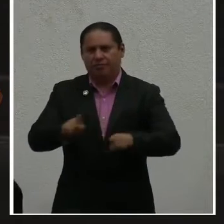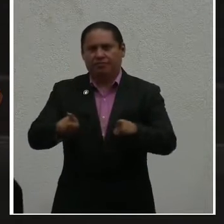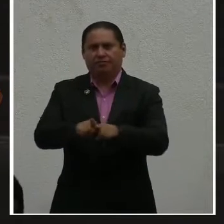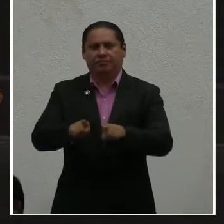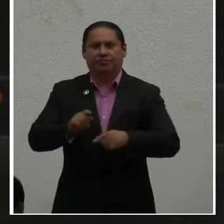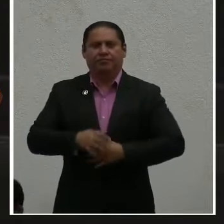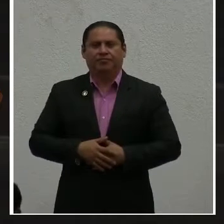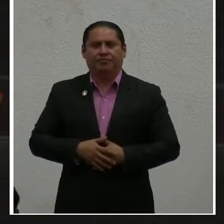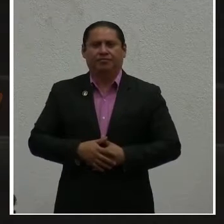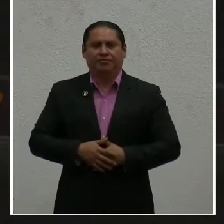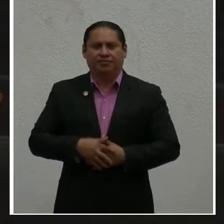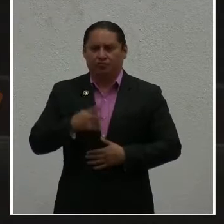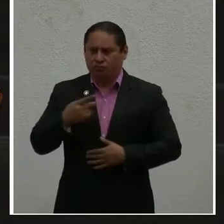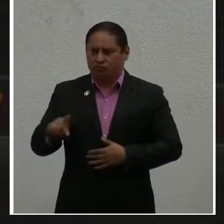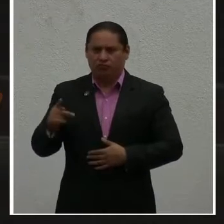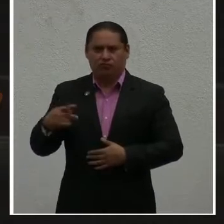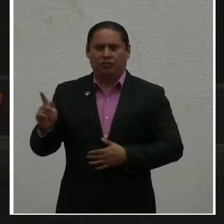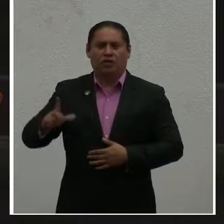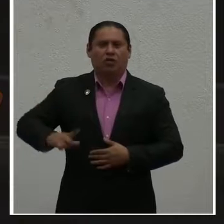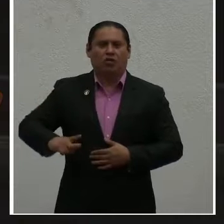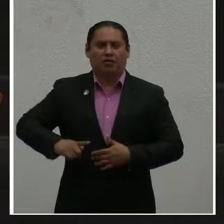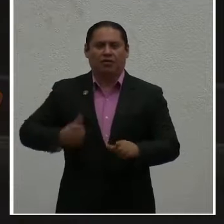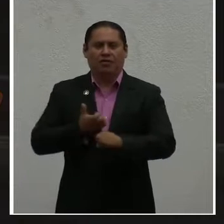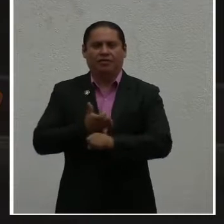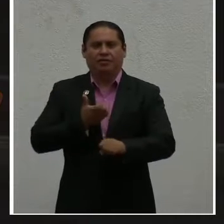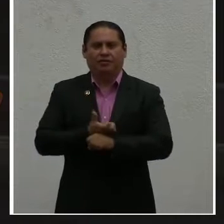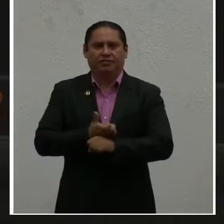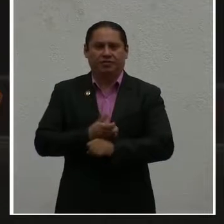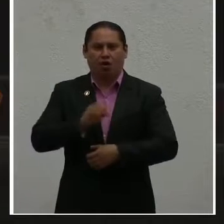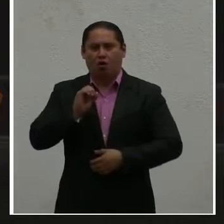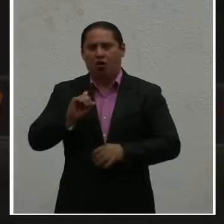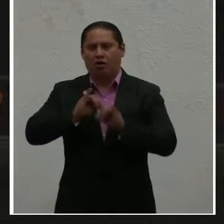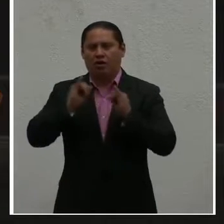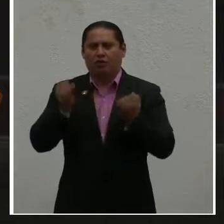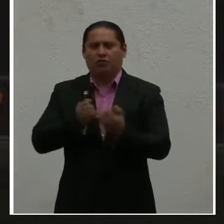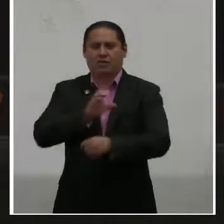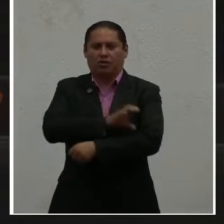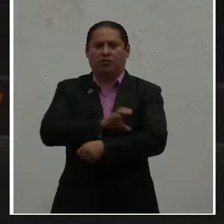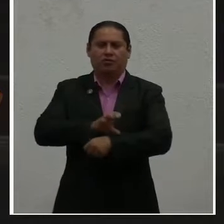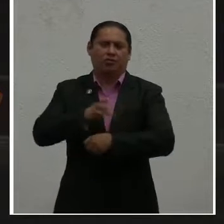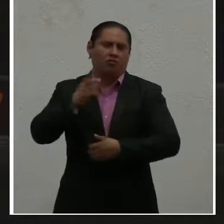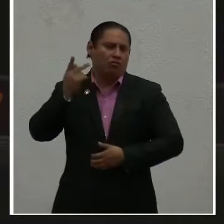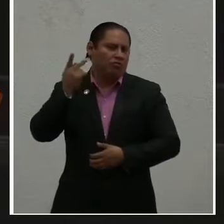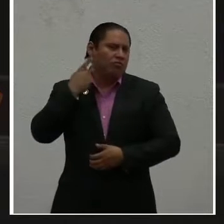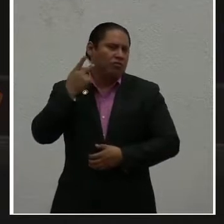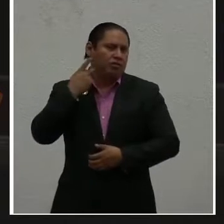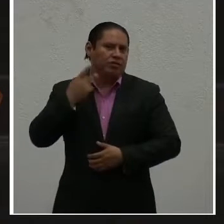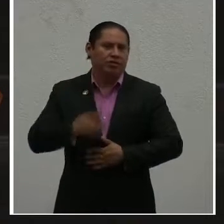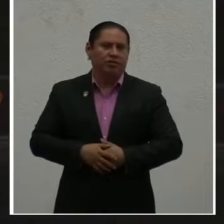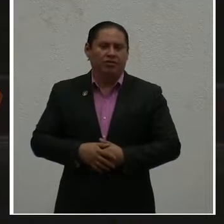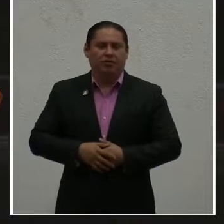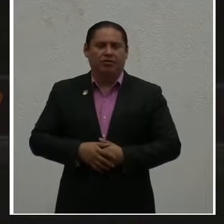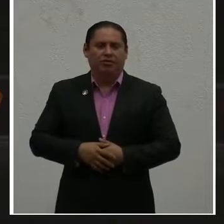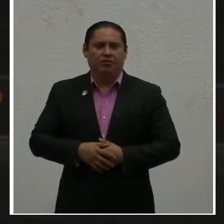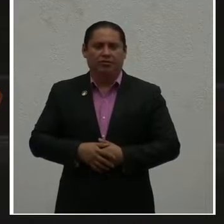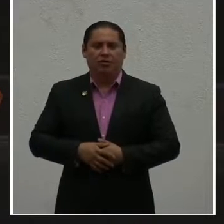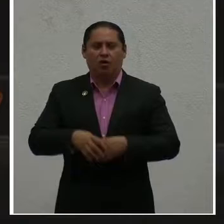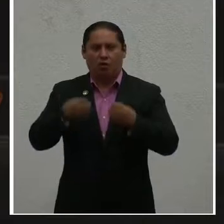a moción del Poder Ejecutivo del Estado o de la Junta de Coordinación Política, pero en tales casos se